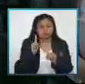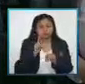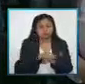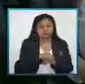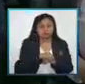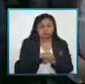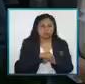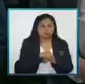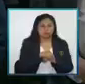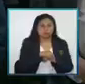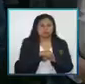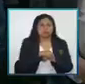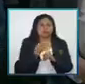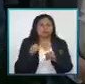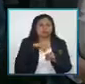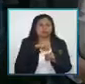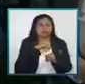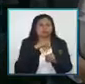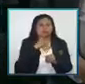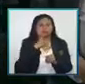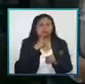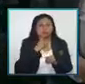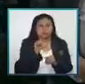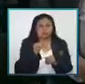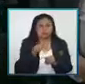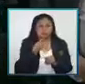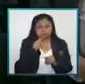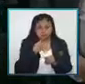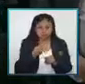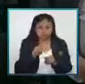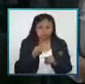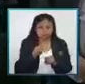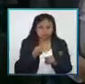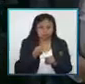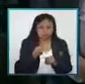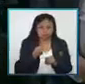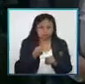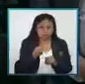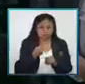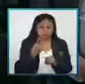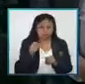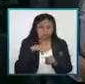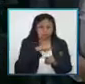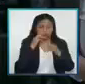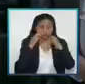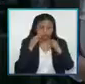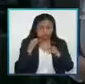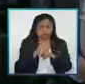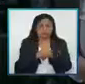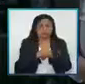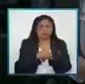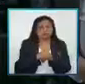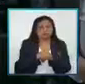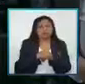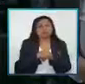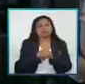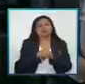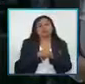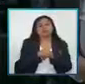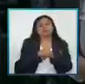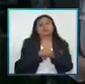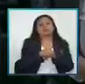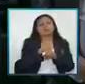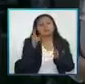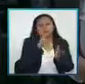251 del Ministerio, que se refiere al Ministerio Público.